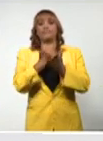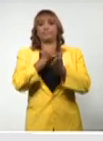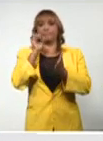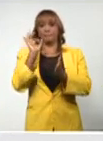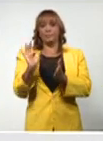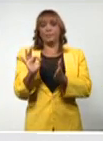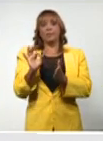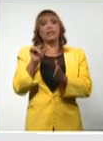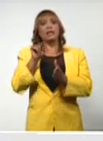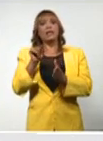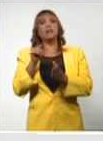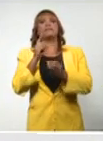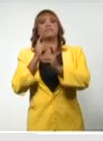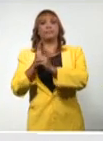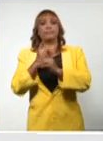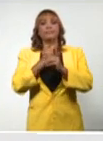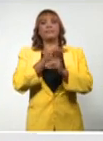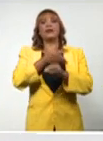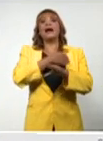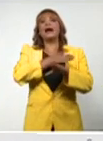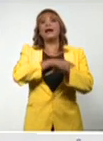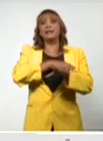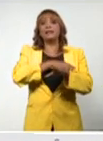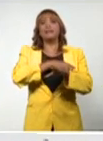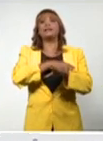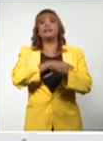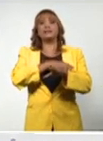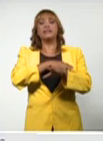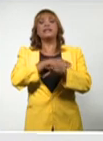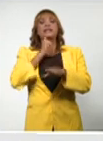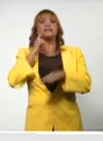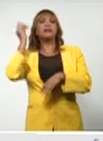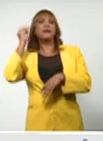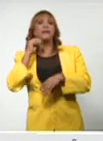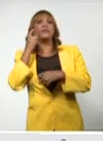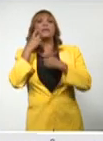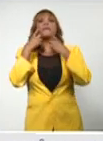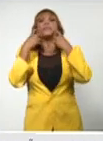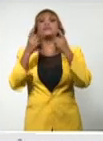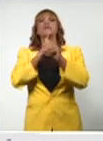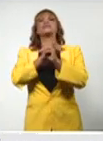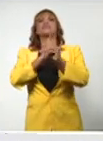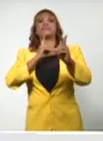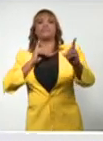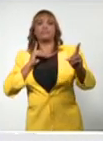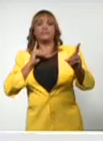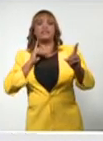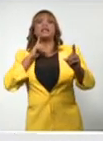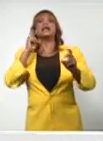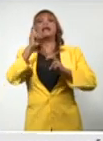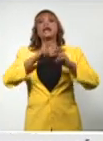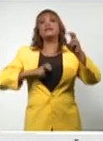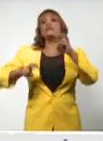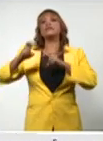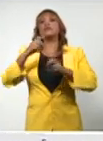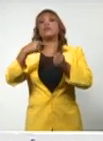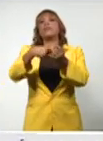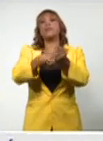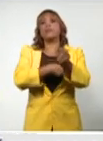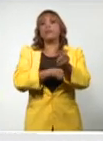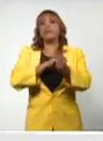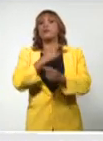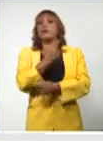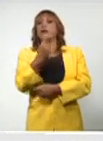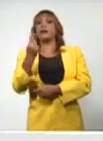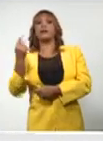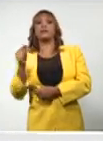tenido ese contacto previo, nos damos cuenta de la importancia del aislamiento y del estudio que hay que hacerle a todas las